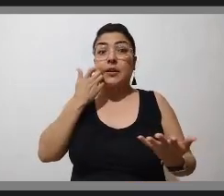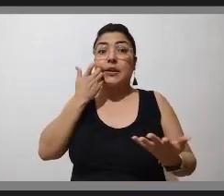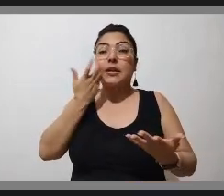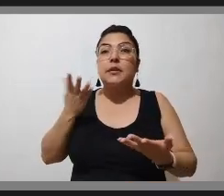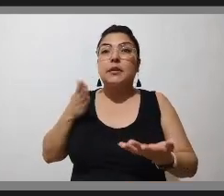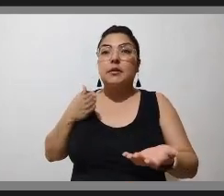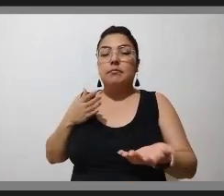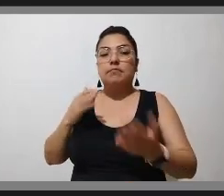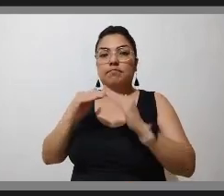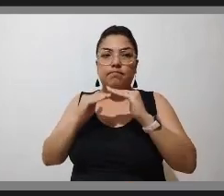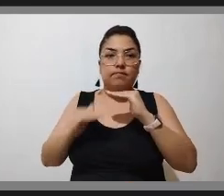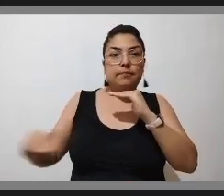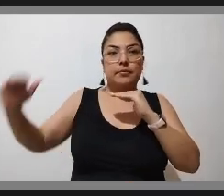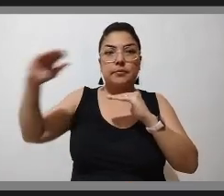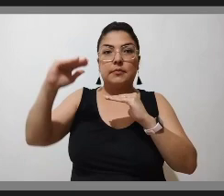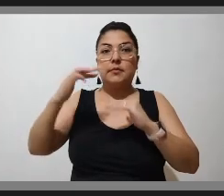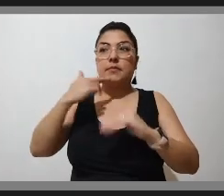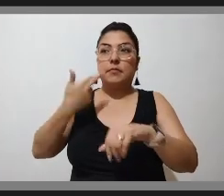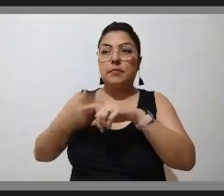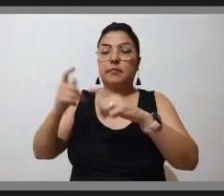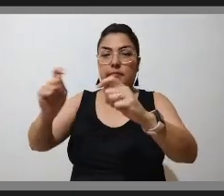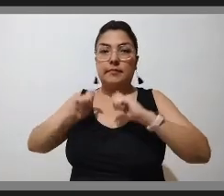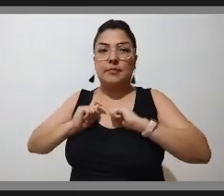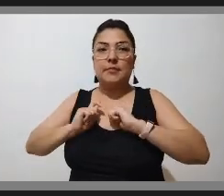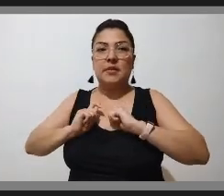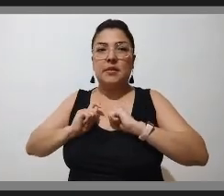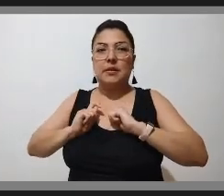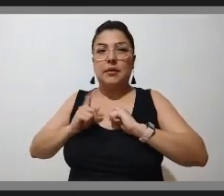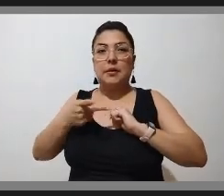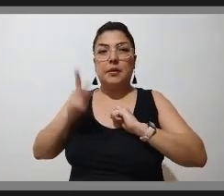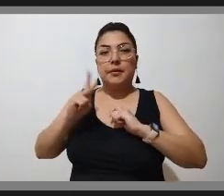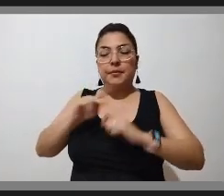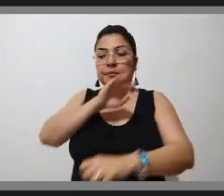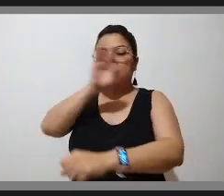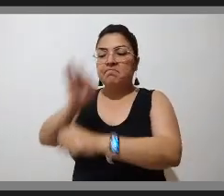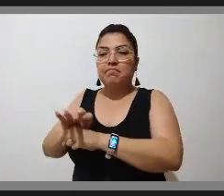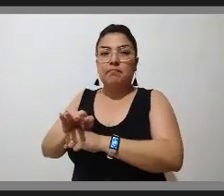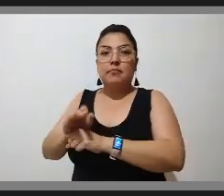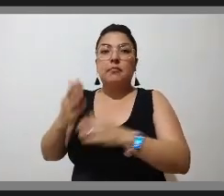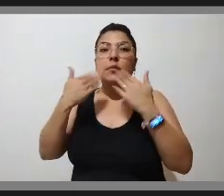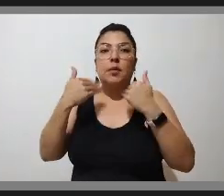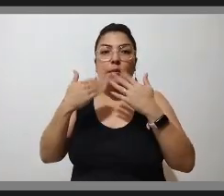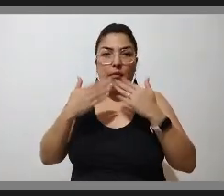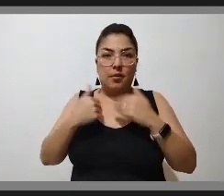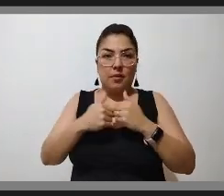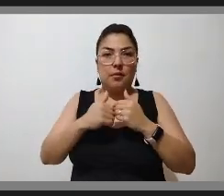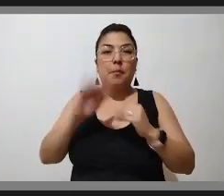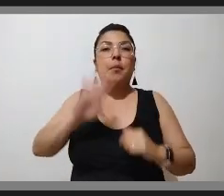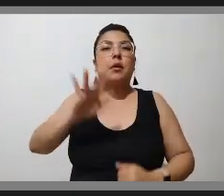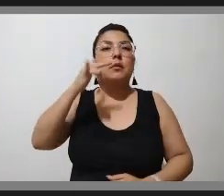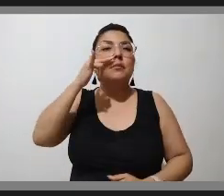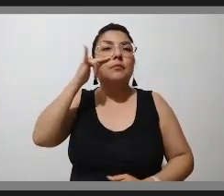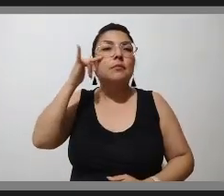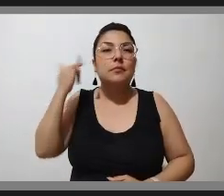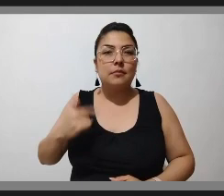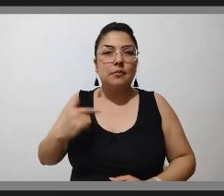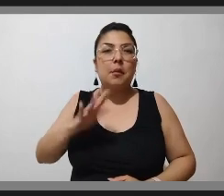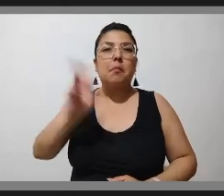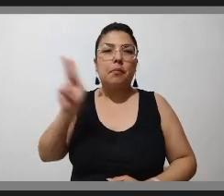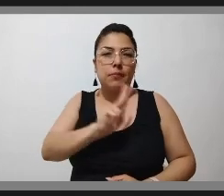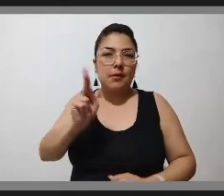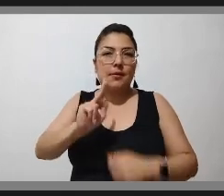los puestos de mayor responsabilidad, es decir, a los puestos de alta dirección. Esta invisibilidad está dada